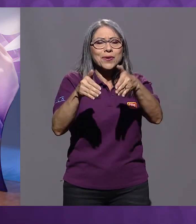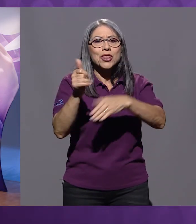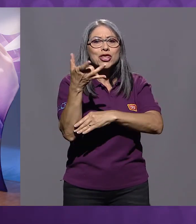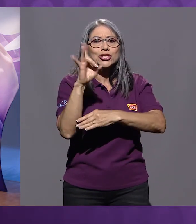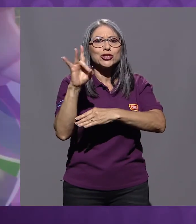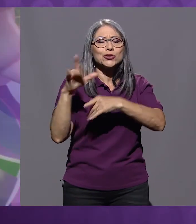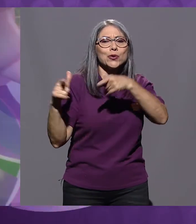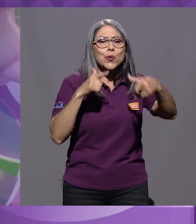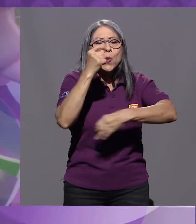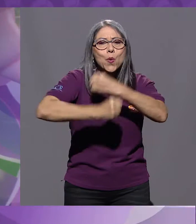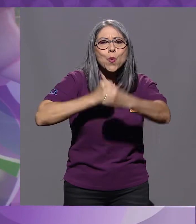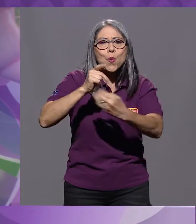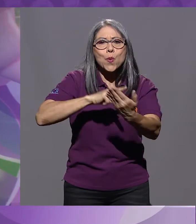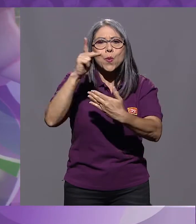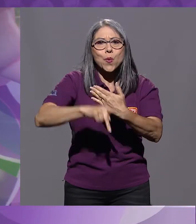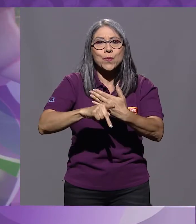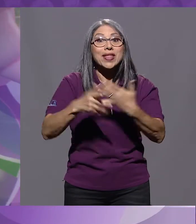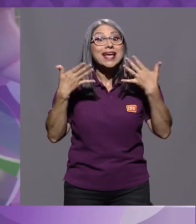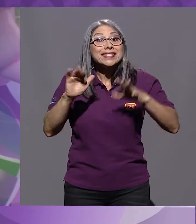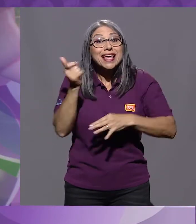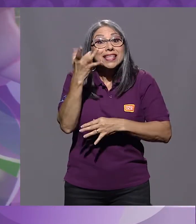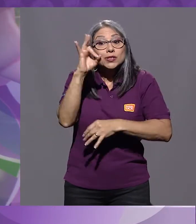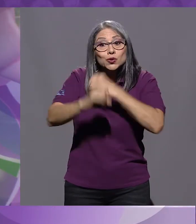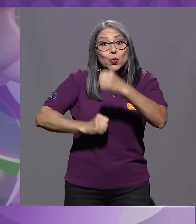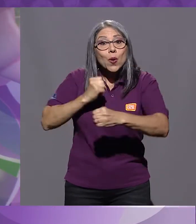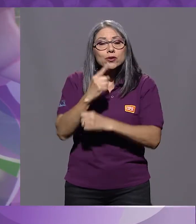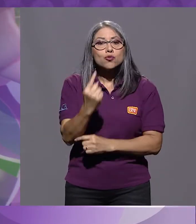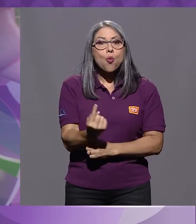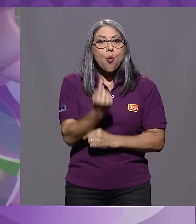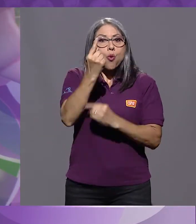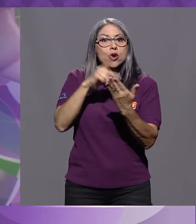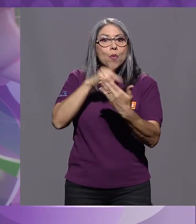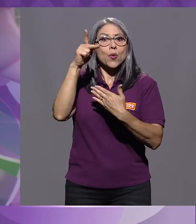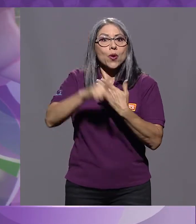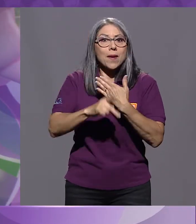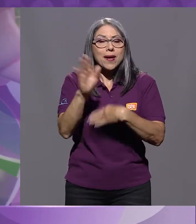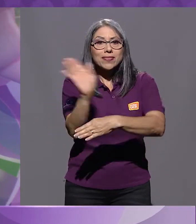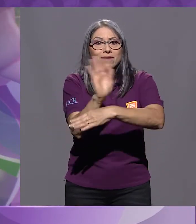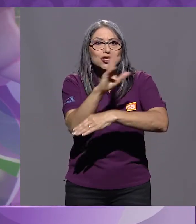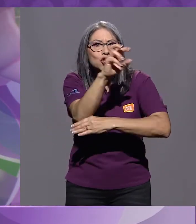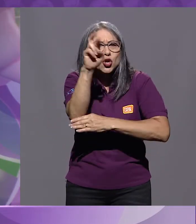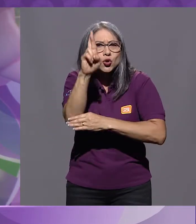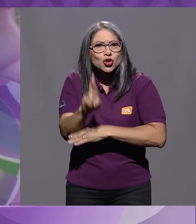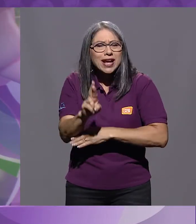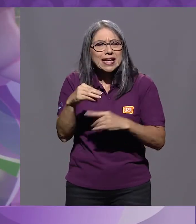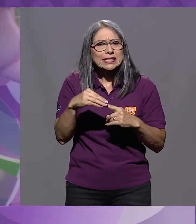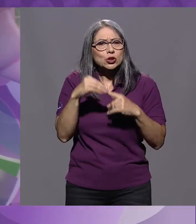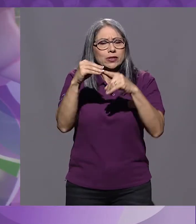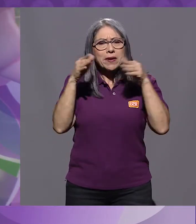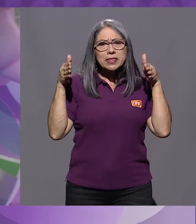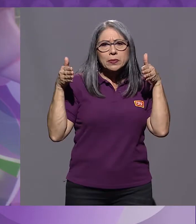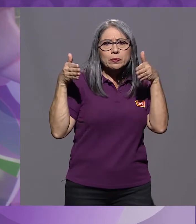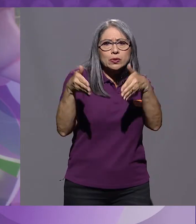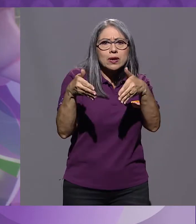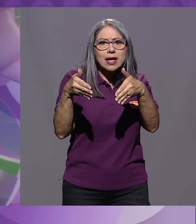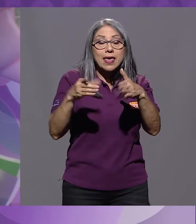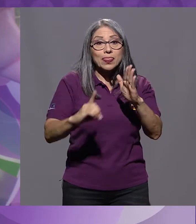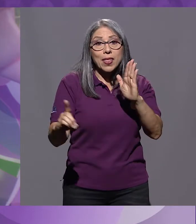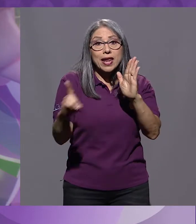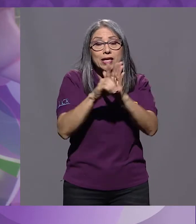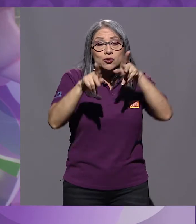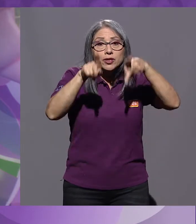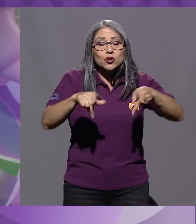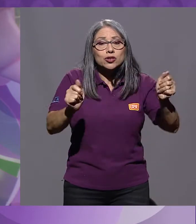programa. Celebramos 18 años de ser el único programa de televisión del país dedicado exclusivamente a fomentar los derechos